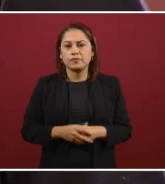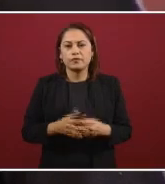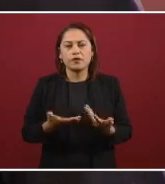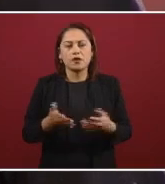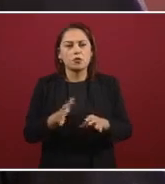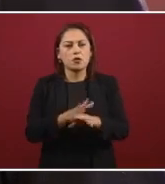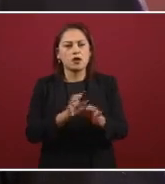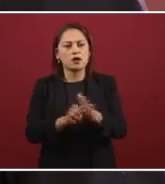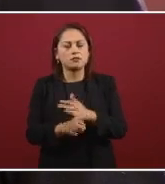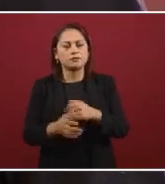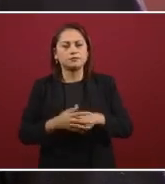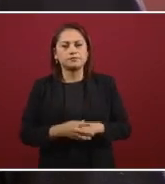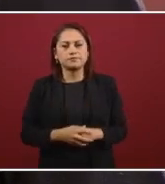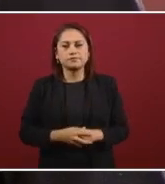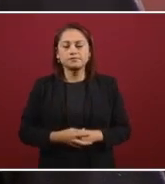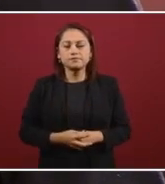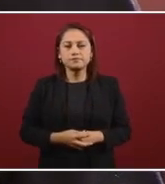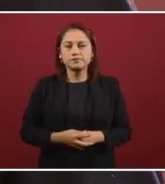donde